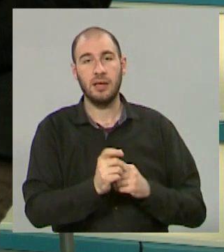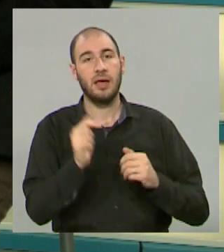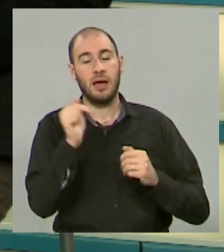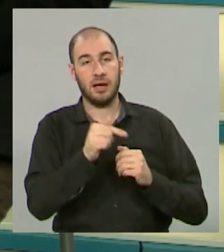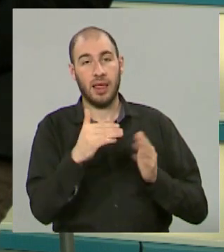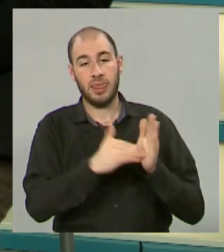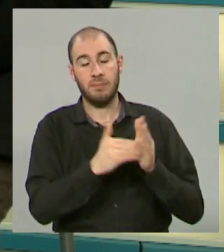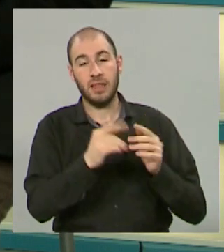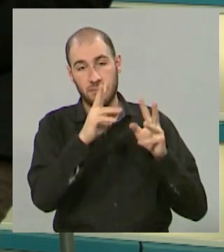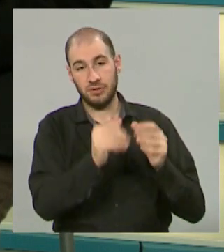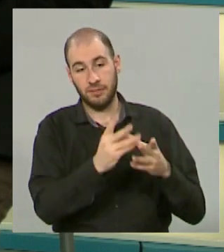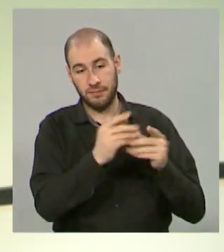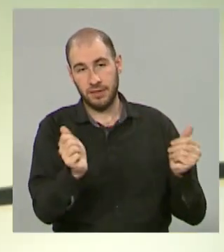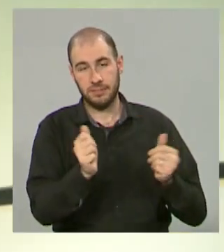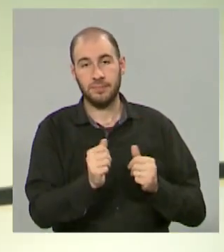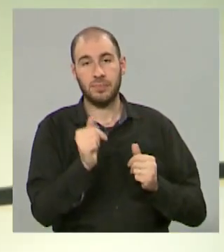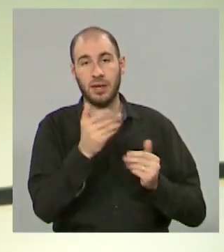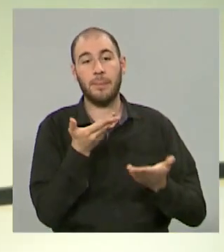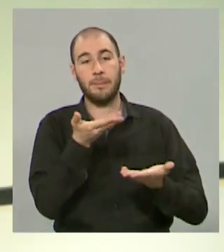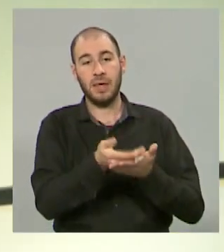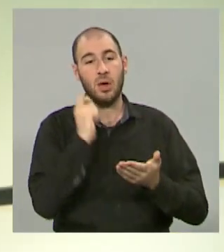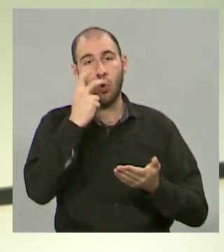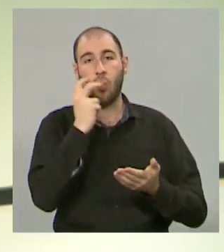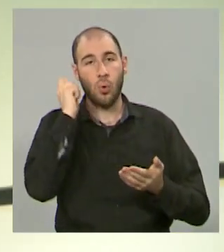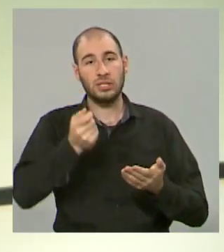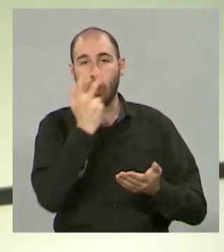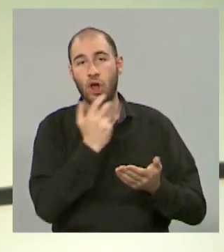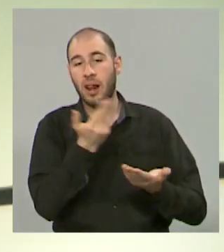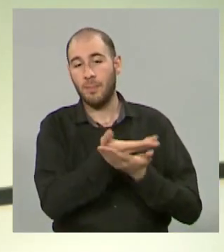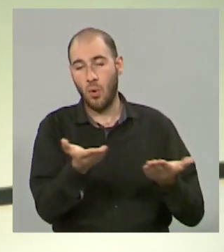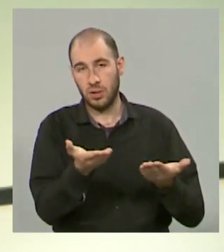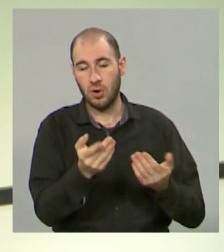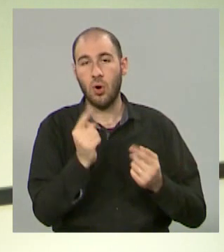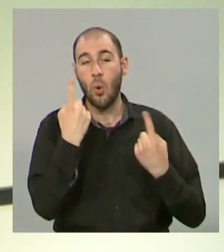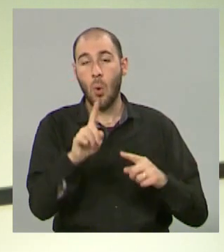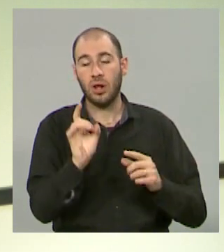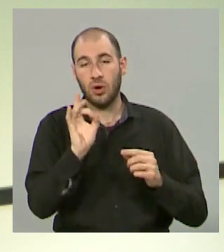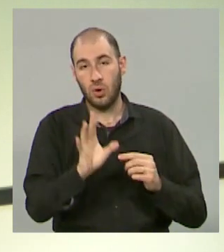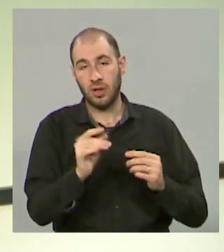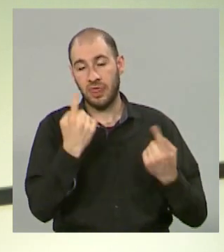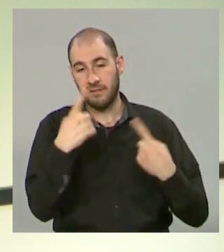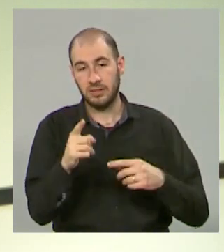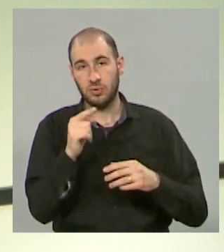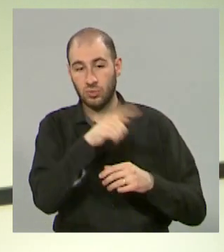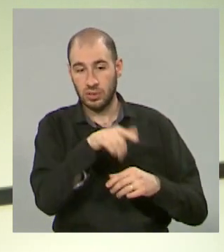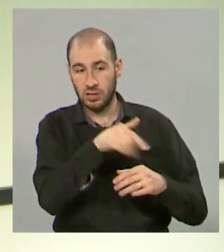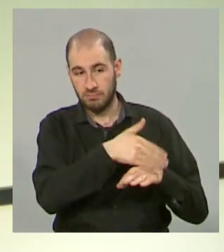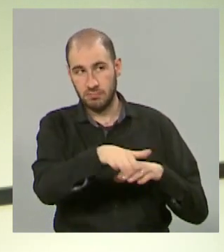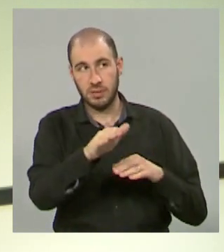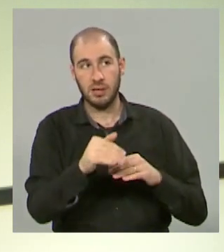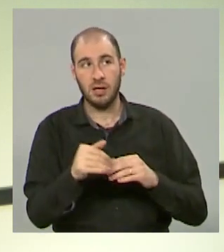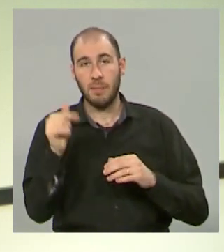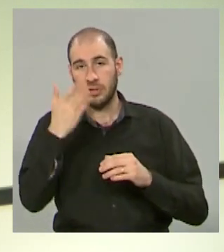a lo que concluya de esa investigación, requerir el juicio oral y público. Uh-huh. La única diferencia que dijo, mientras usted haga esto,